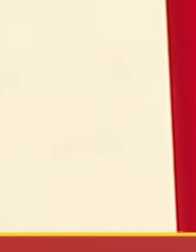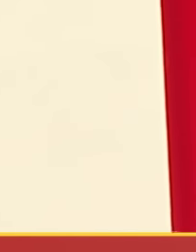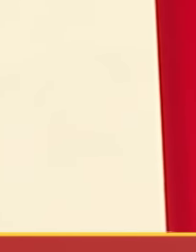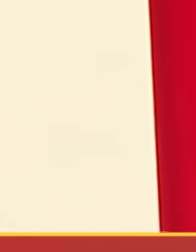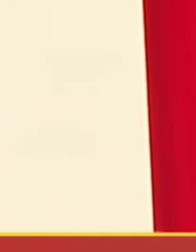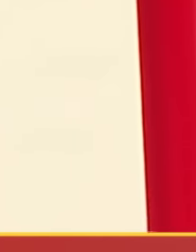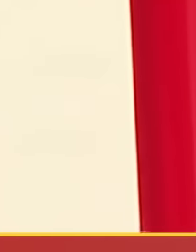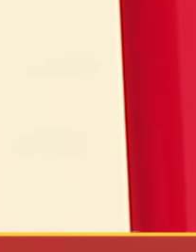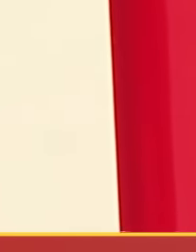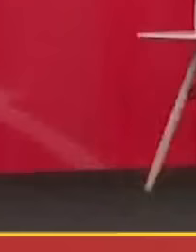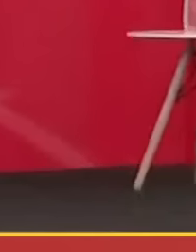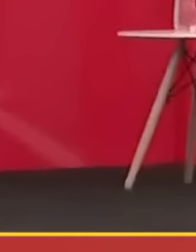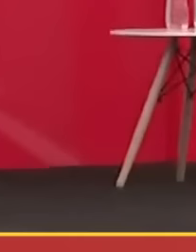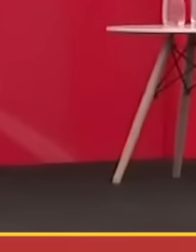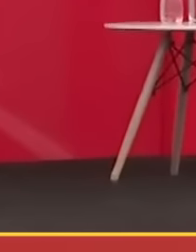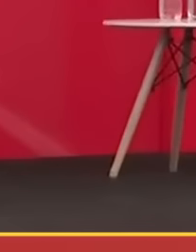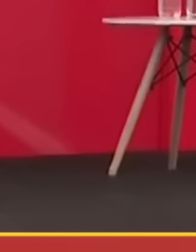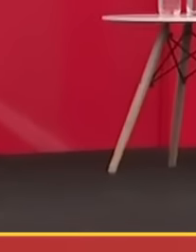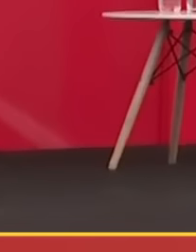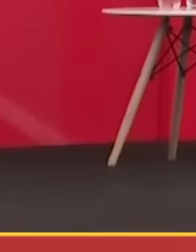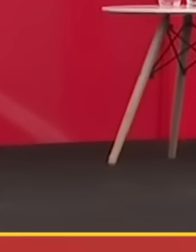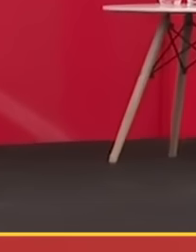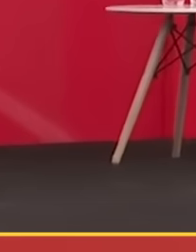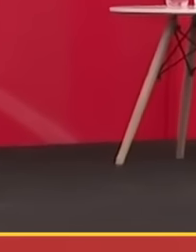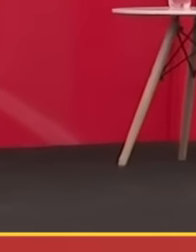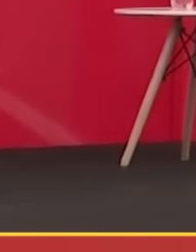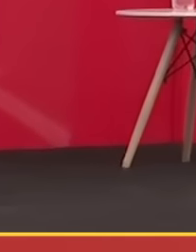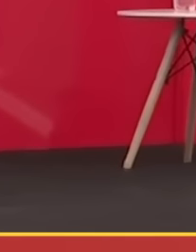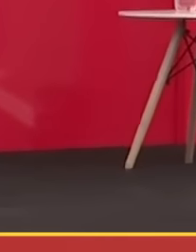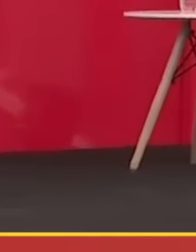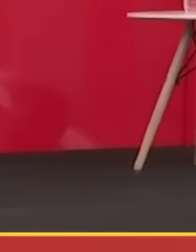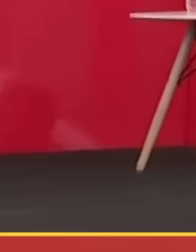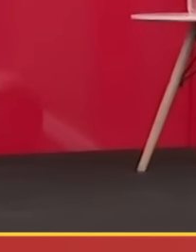miedo. No nos vamos a amilanar.